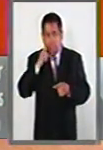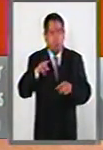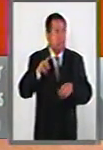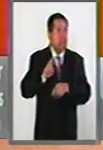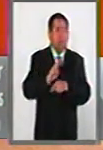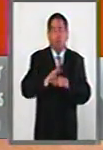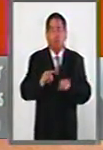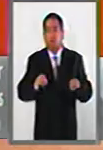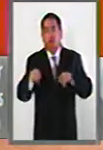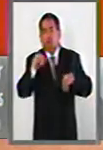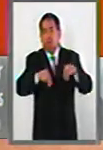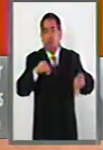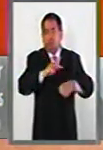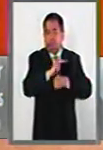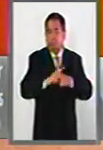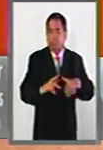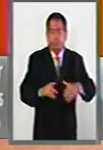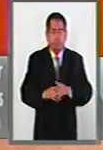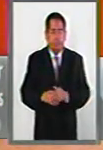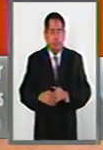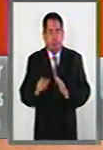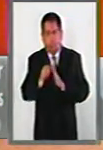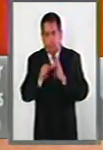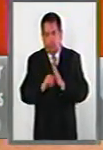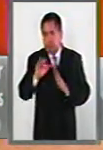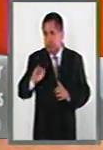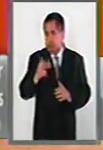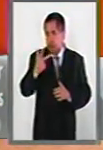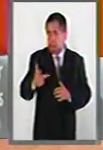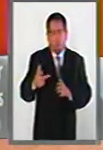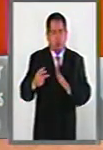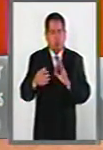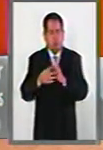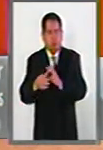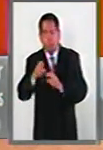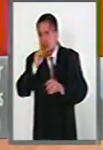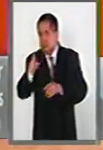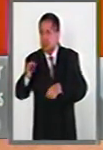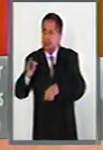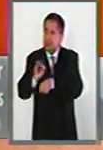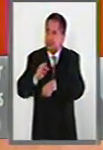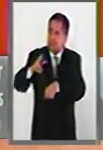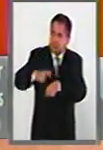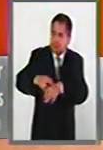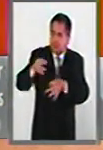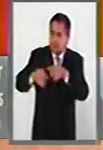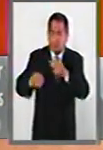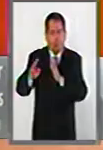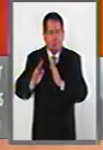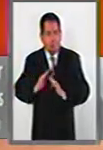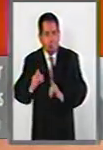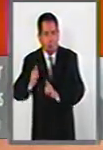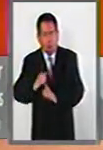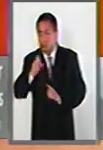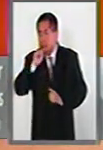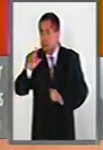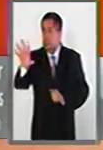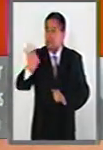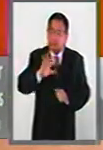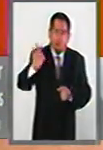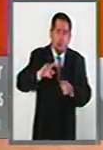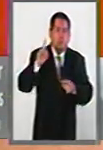país, artículo 48 del Código de Justicia Militar, y a los defensores de oficio militares también los